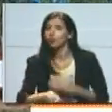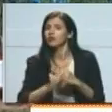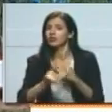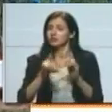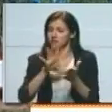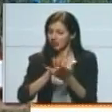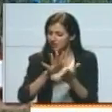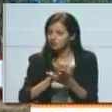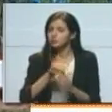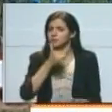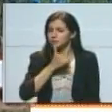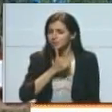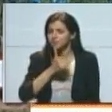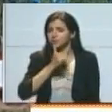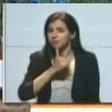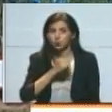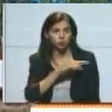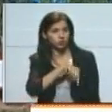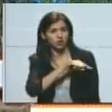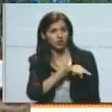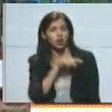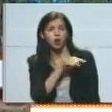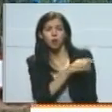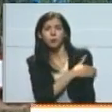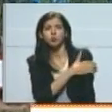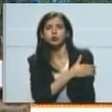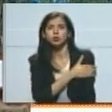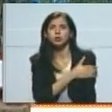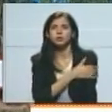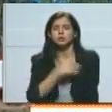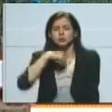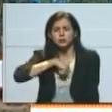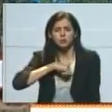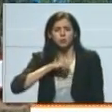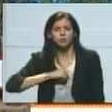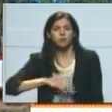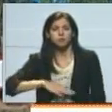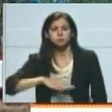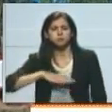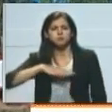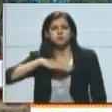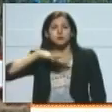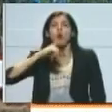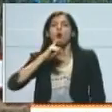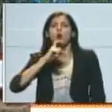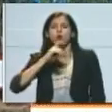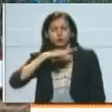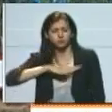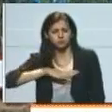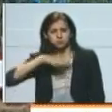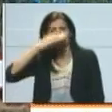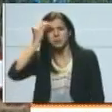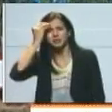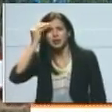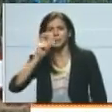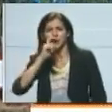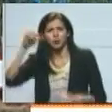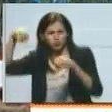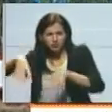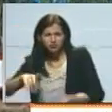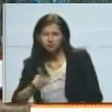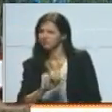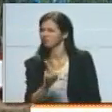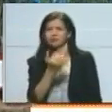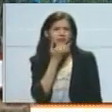odio, cada día pensando que Nicolás Maduro va a renunciar. Nicolás Maduro no va a renunciar. Aquí lo que viene es una constituyente dentro